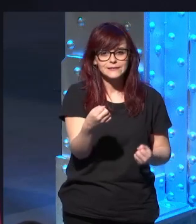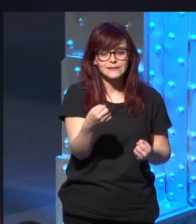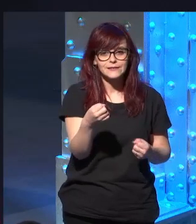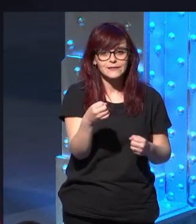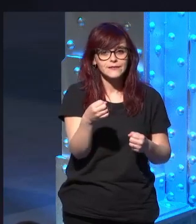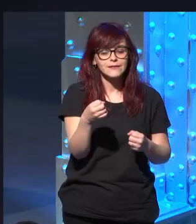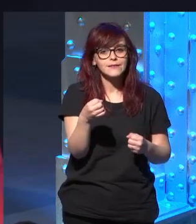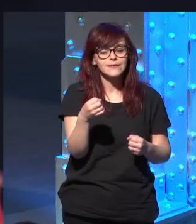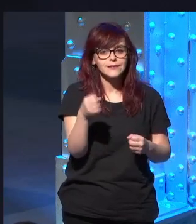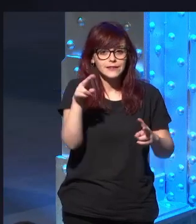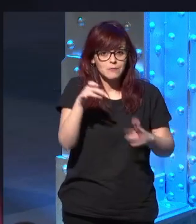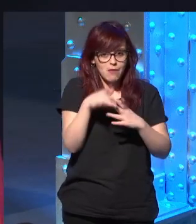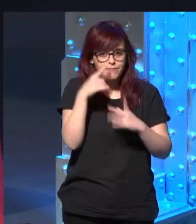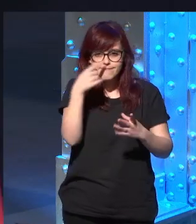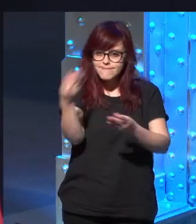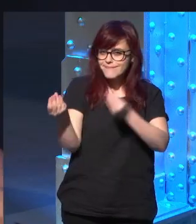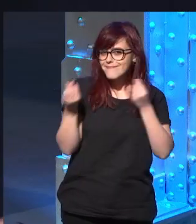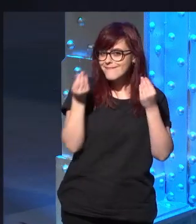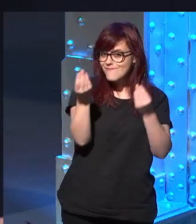cómo sea... Percibo que